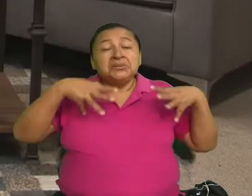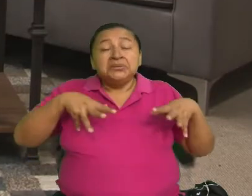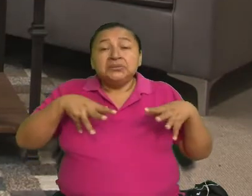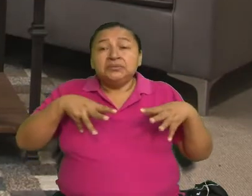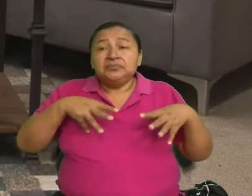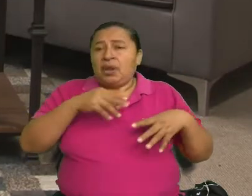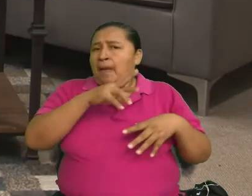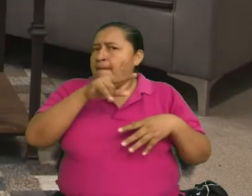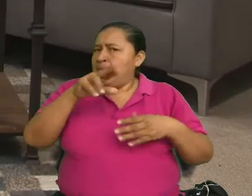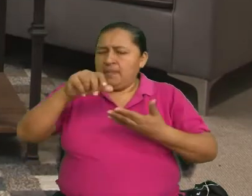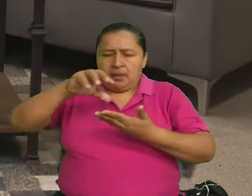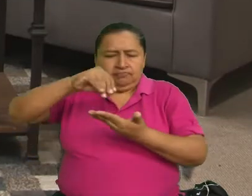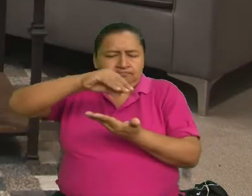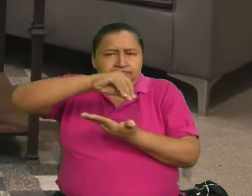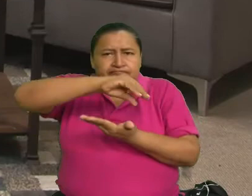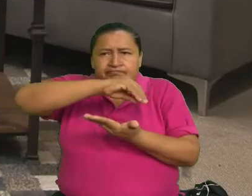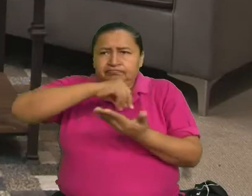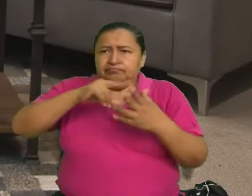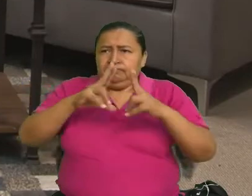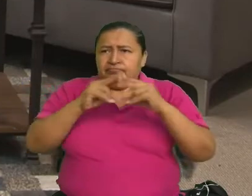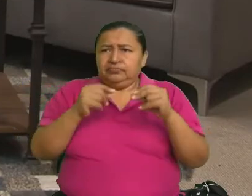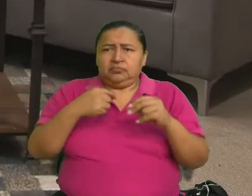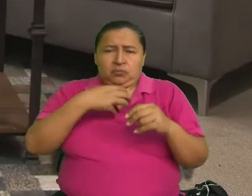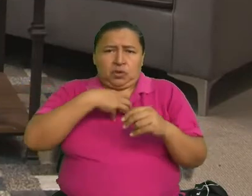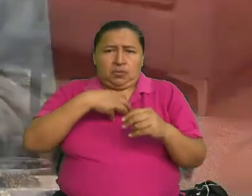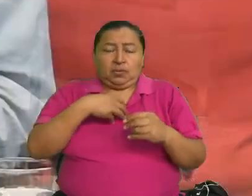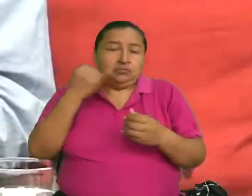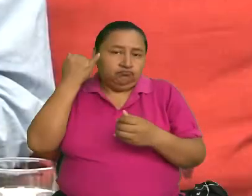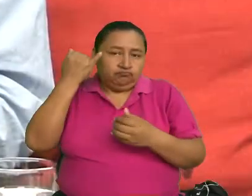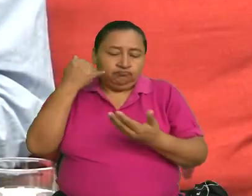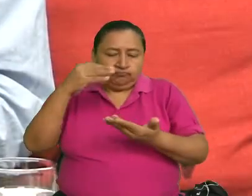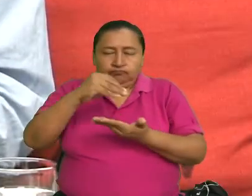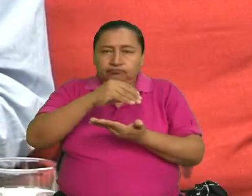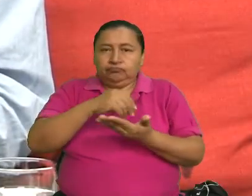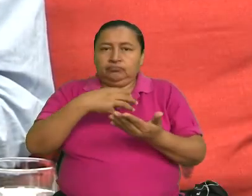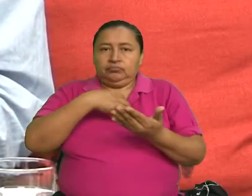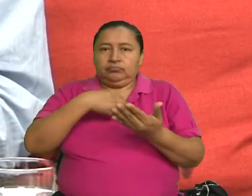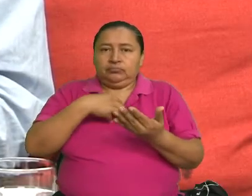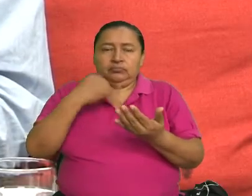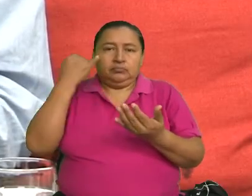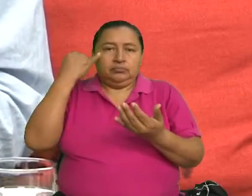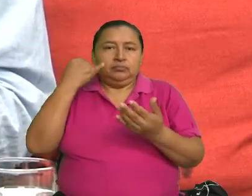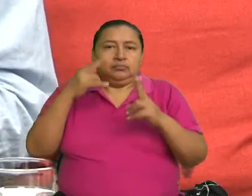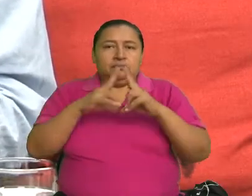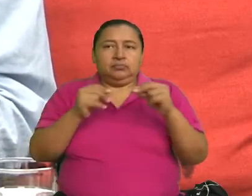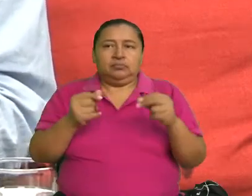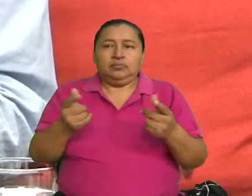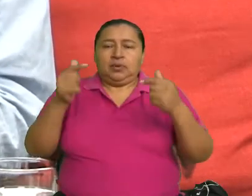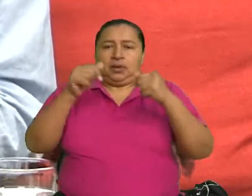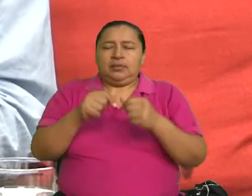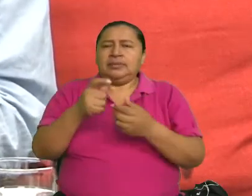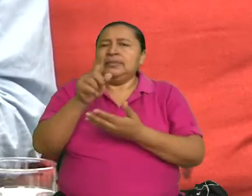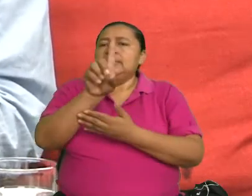misma artesanía nicaragüense que habla por sí sola, la creatividad. Ahora usted ve hasta